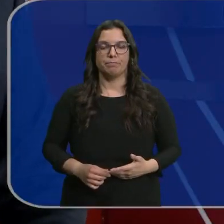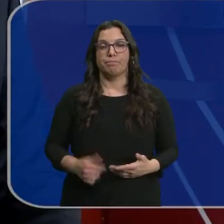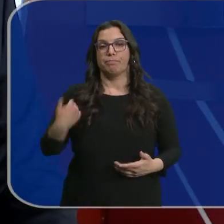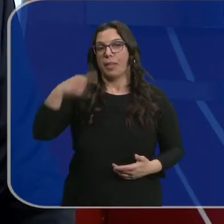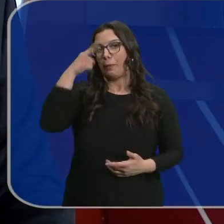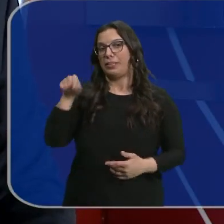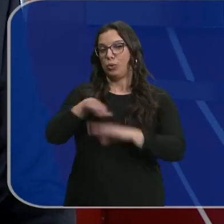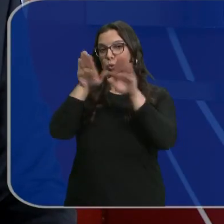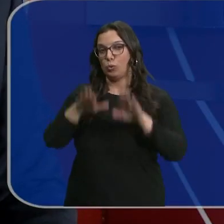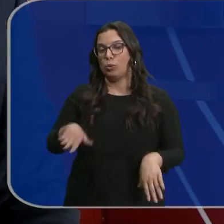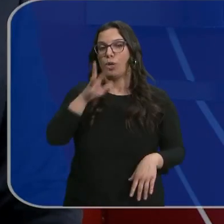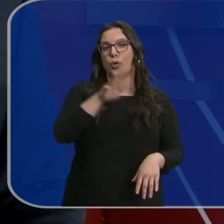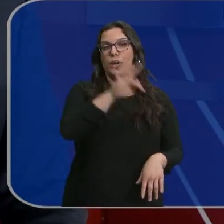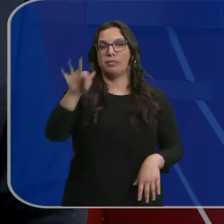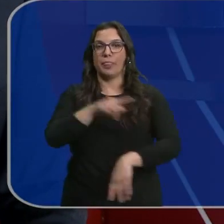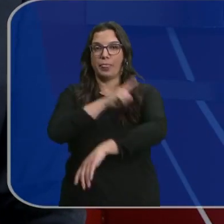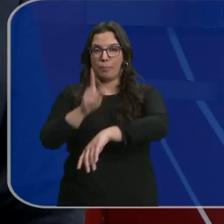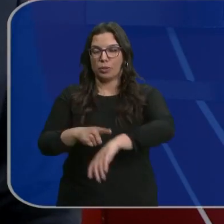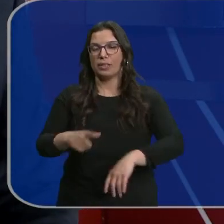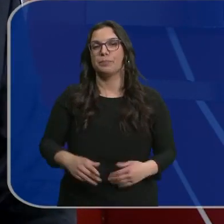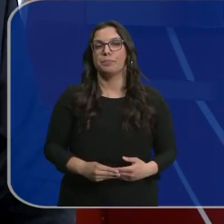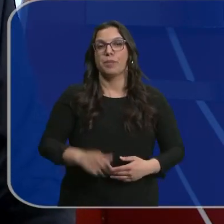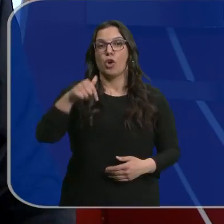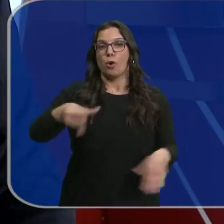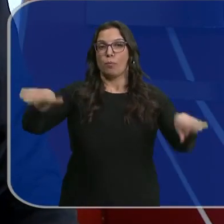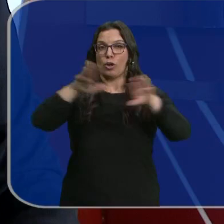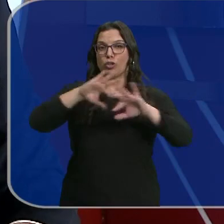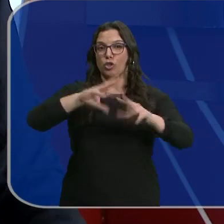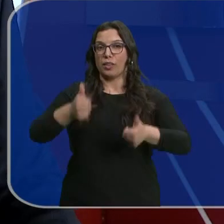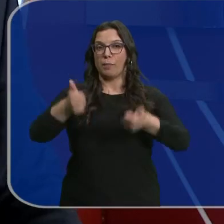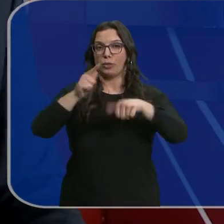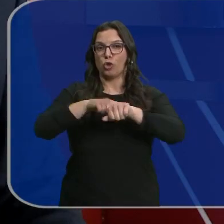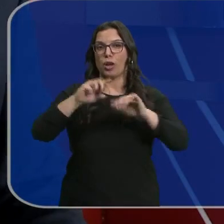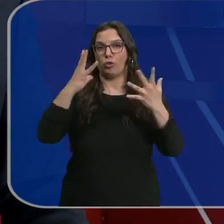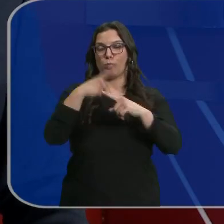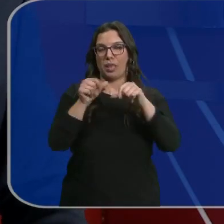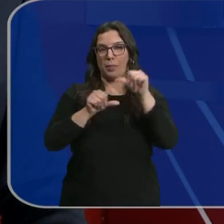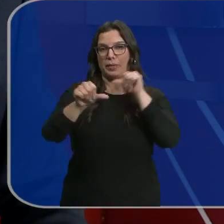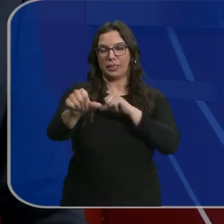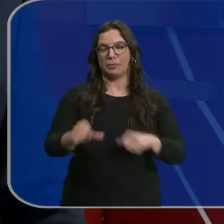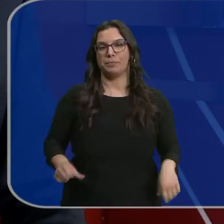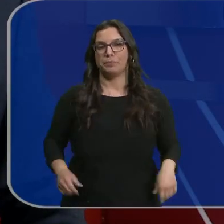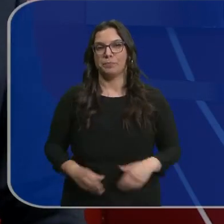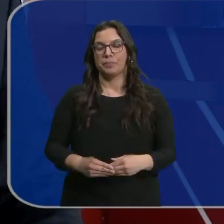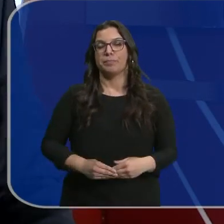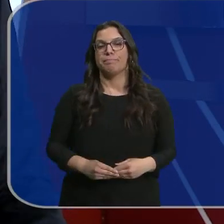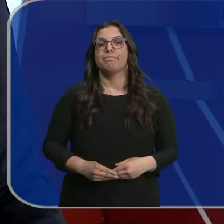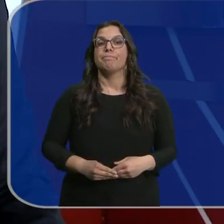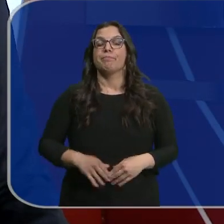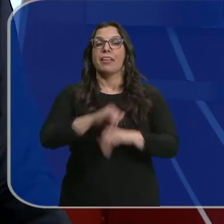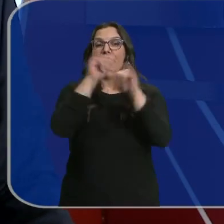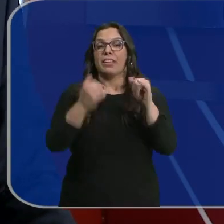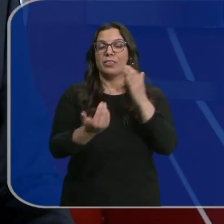Pues con estas imágenes les dejamos. quedan ahora con los deportes con Fernando Escudero y esta noche más noticias a partir de las 8 y media con María Núñez. Pasen